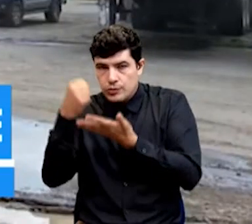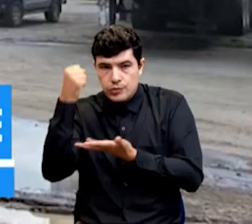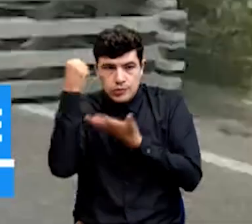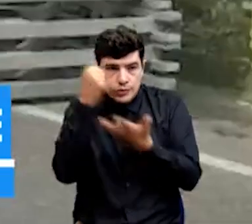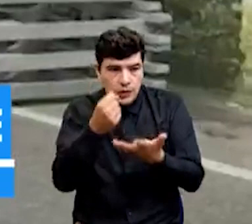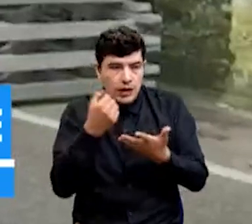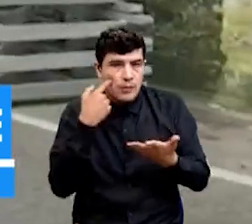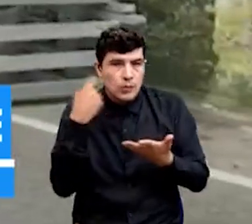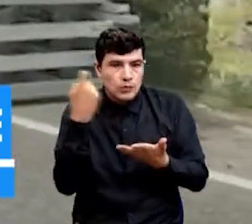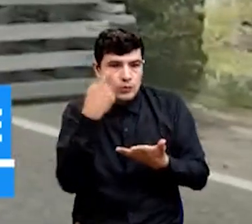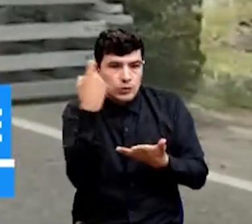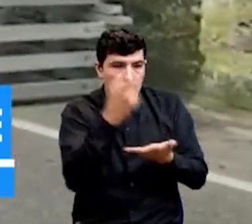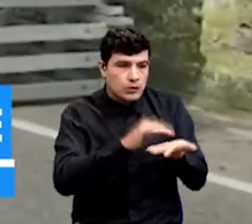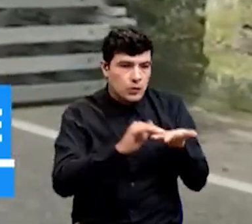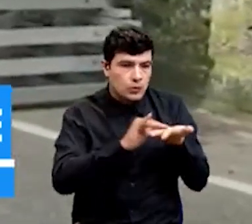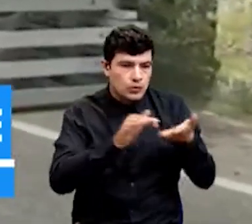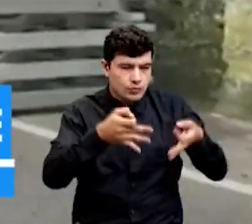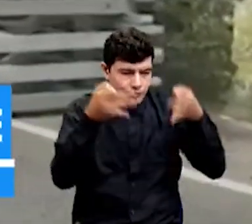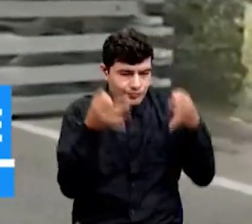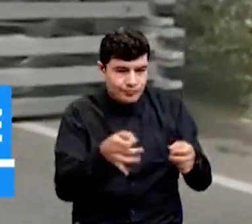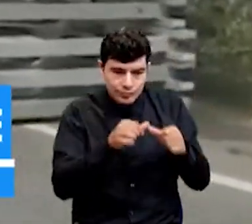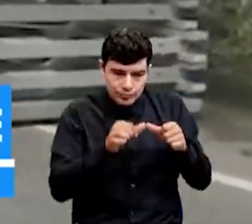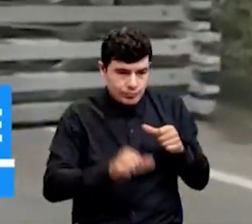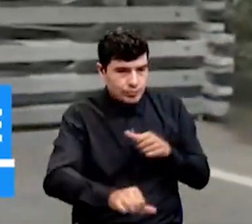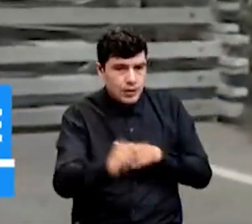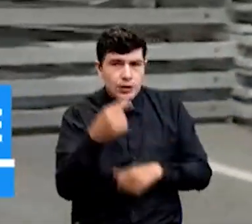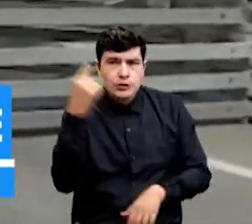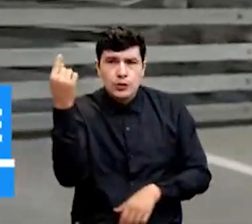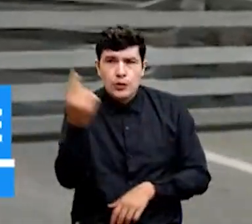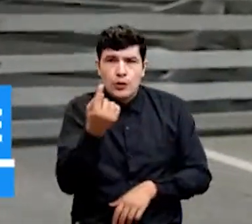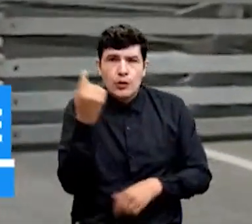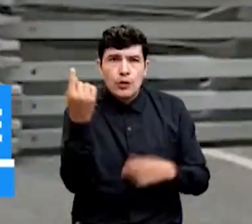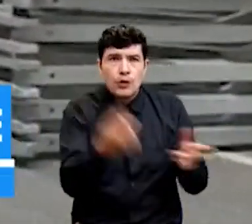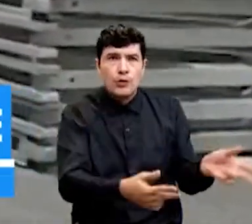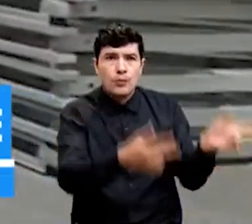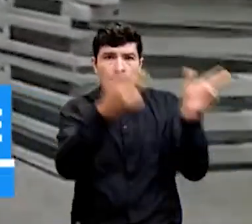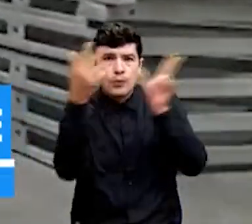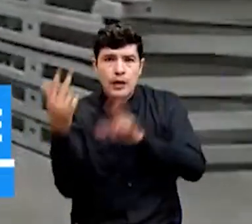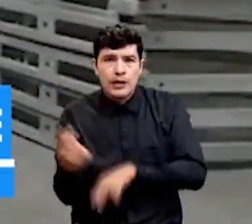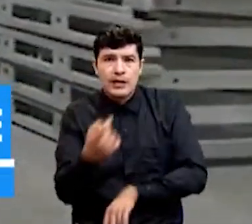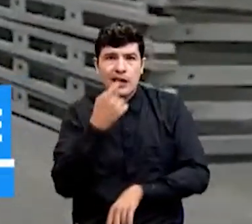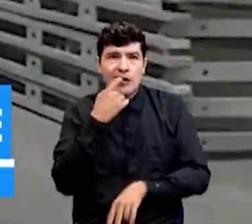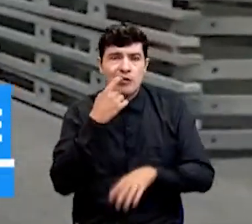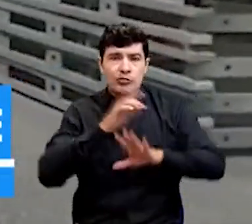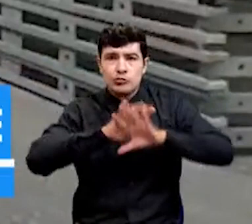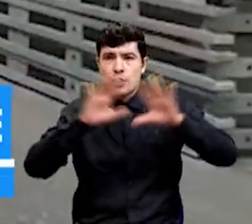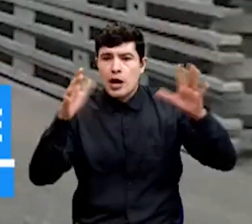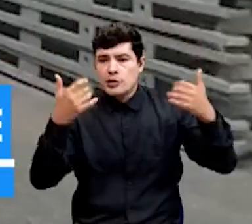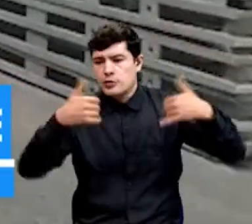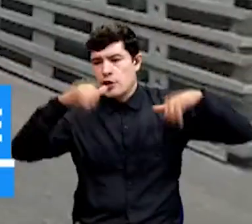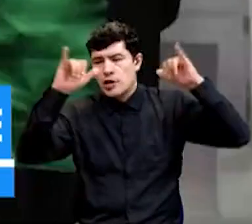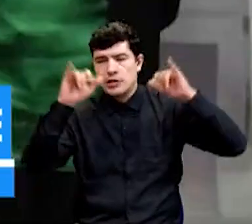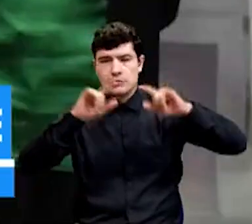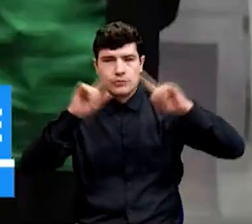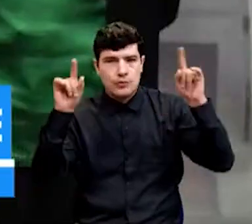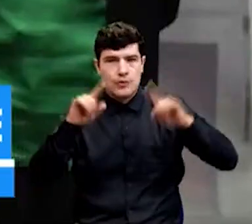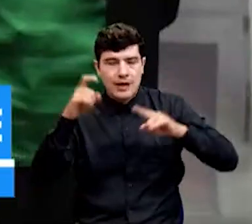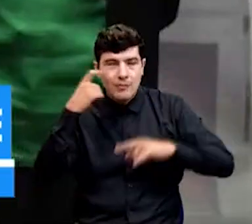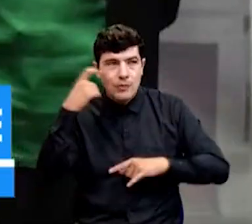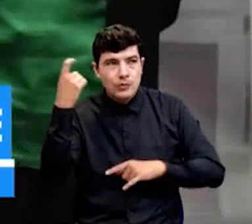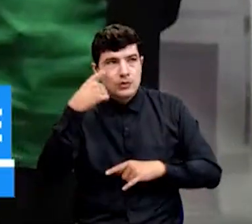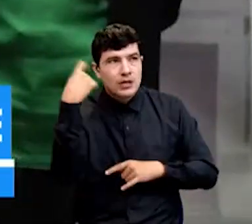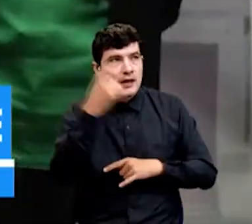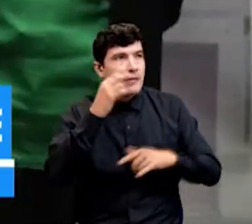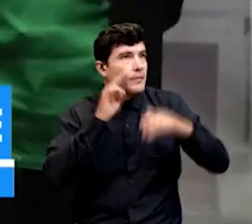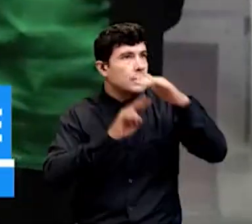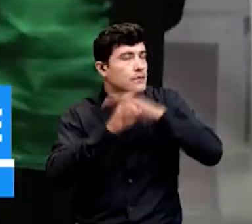solución definitiva. No es solamente instalar estas estructuras, dar un paso y dar la transitabilidad, sino